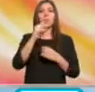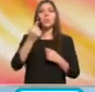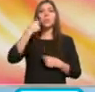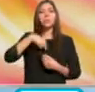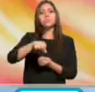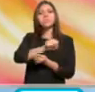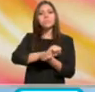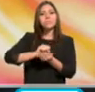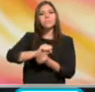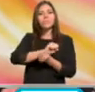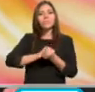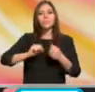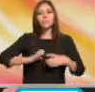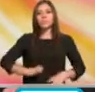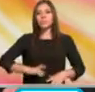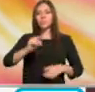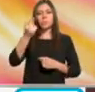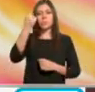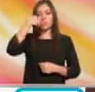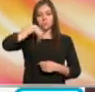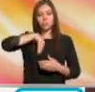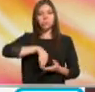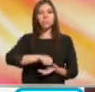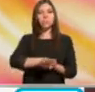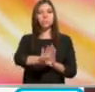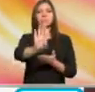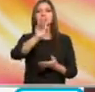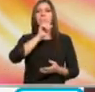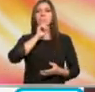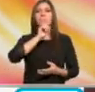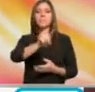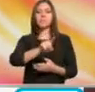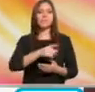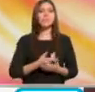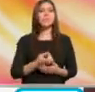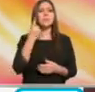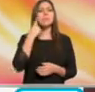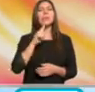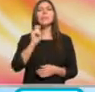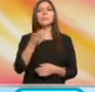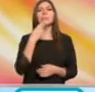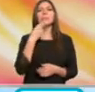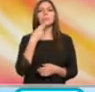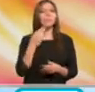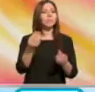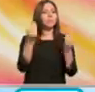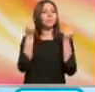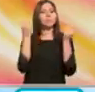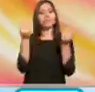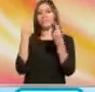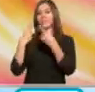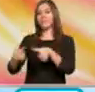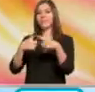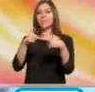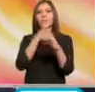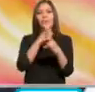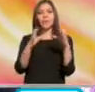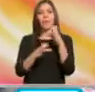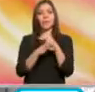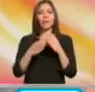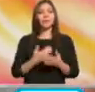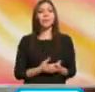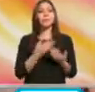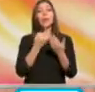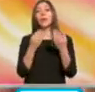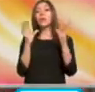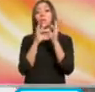nos sirve? Esa es una excelente pregunta. Les voy a decir, para 20,000 cosas. Y vamos a empezar, digo, no podemos